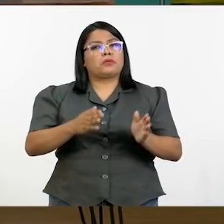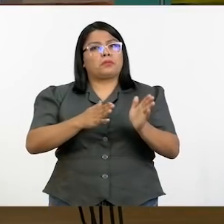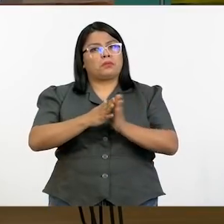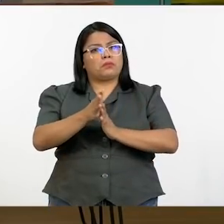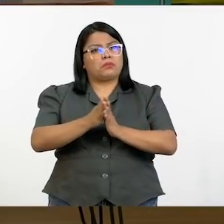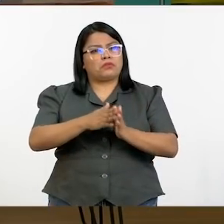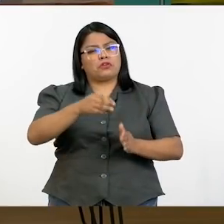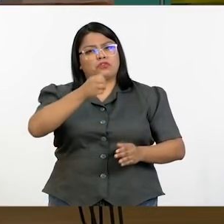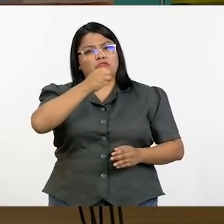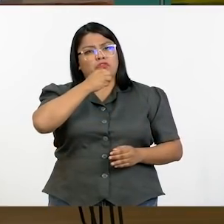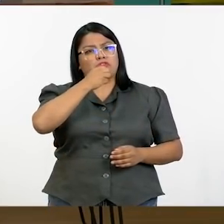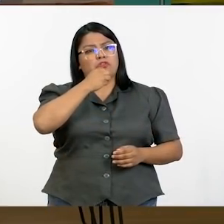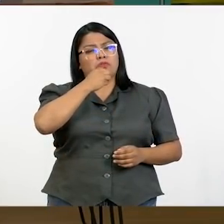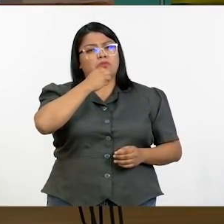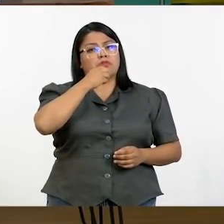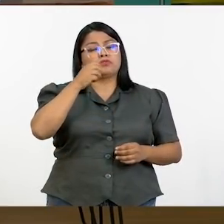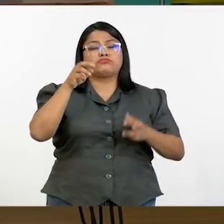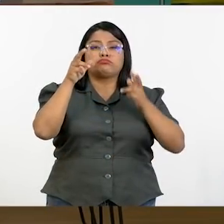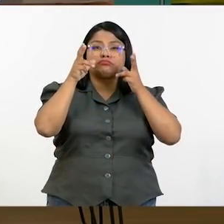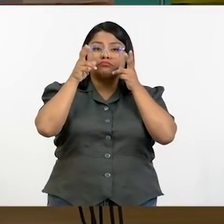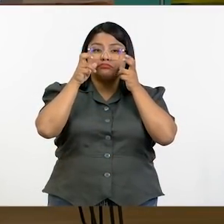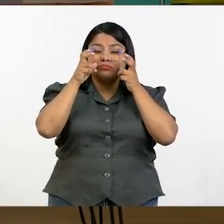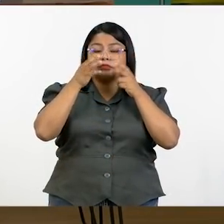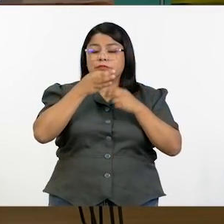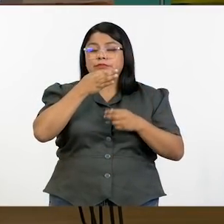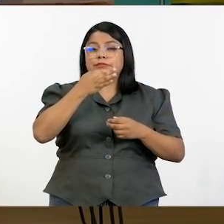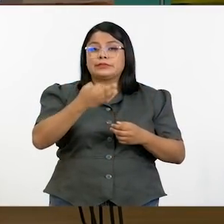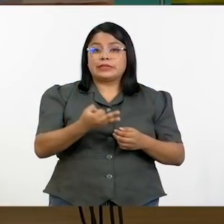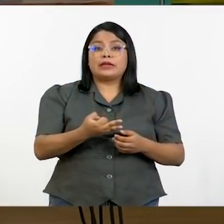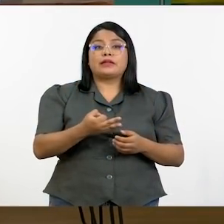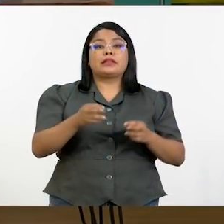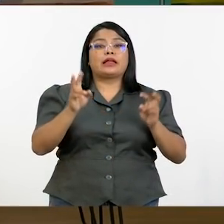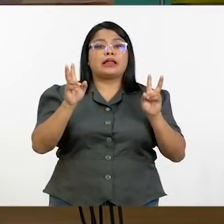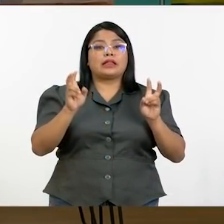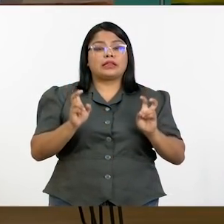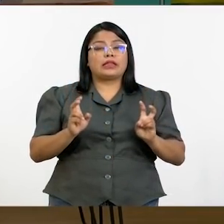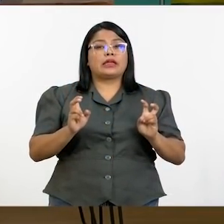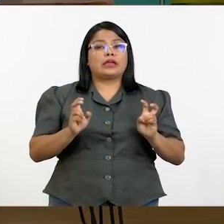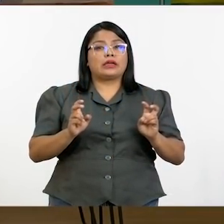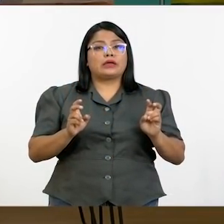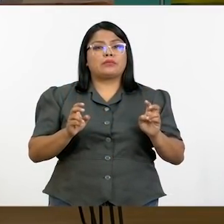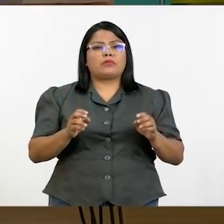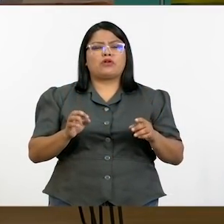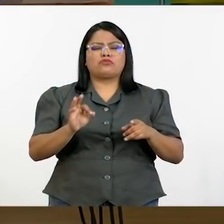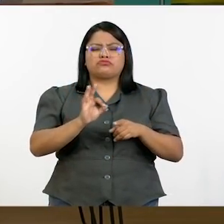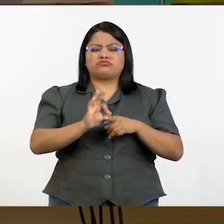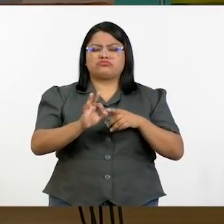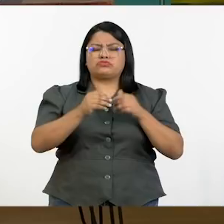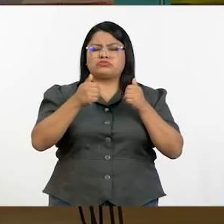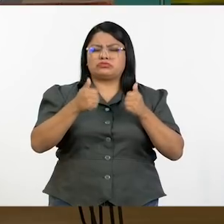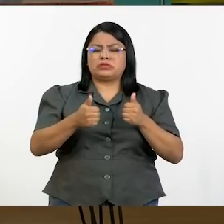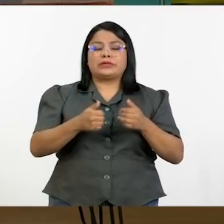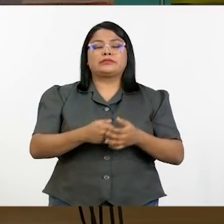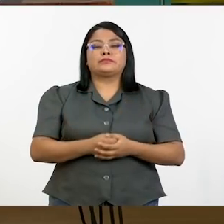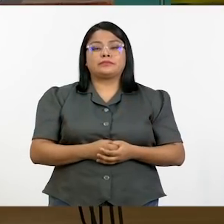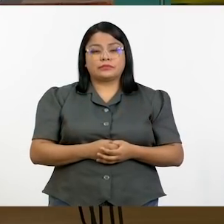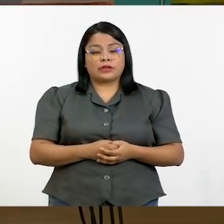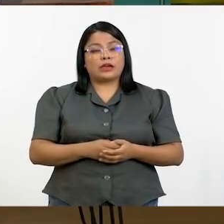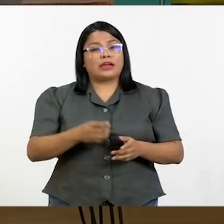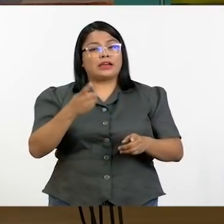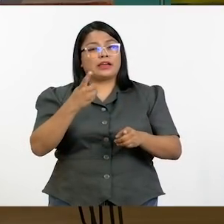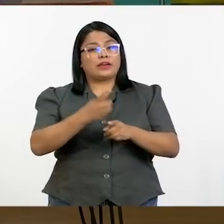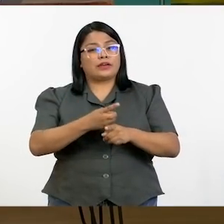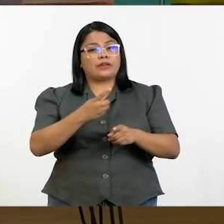Qué interesante la información que acabamos de observar. Realmente el contenido de estos recuadros es muy útil, Esmeralda. Así